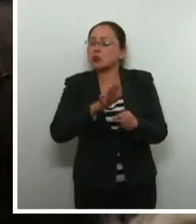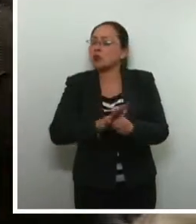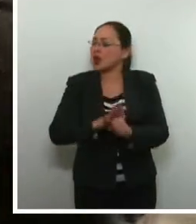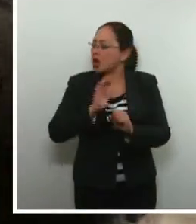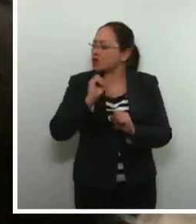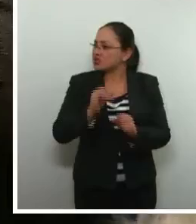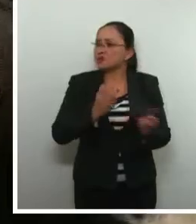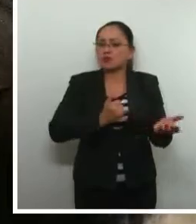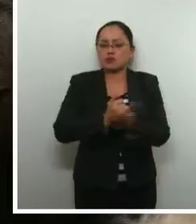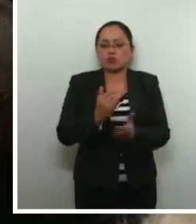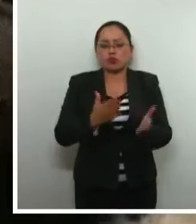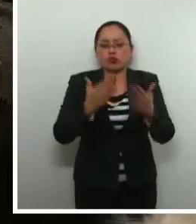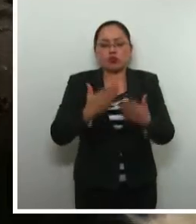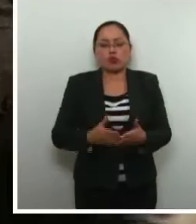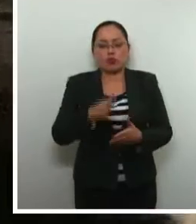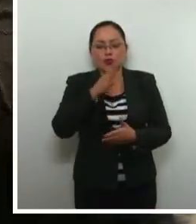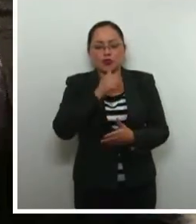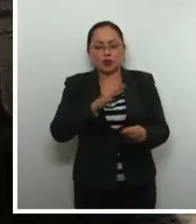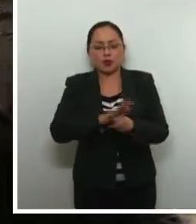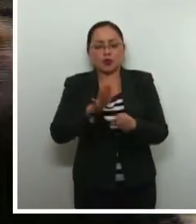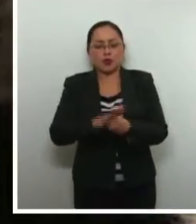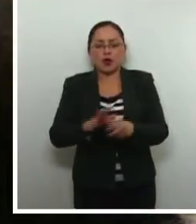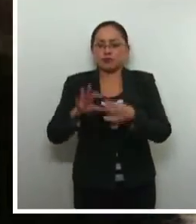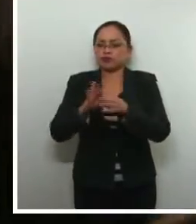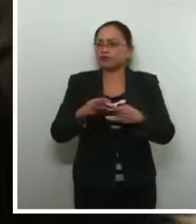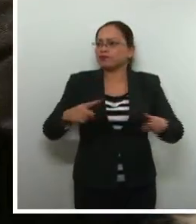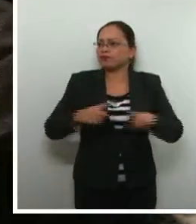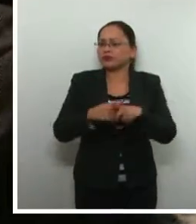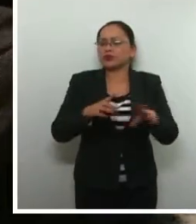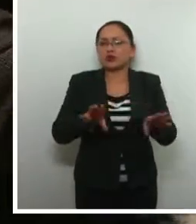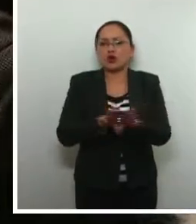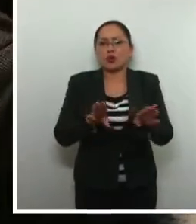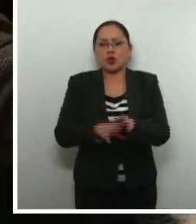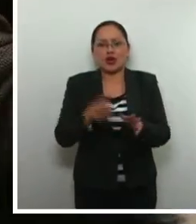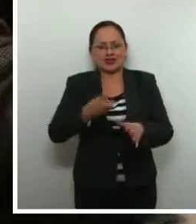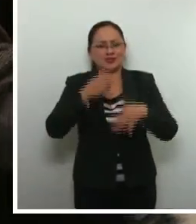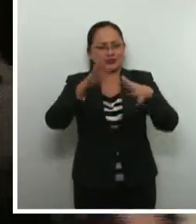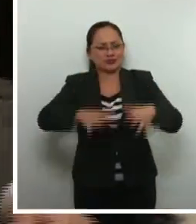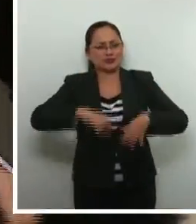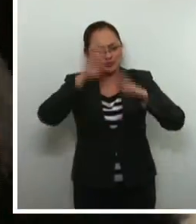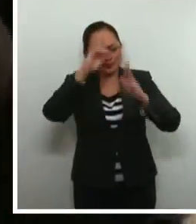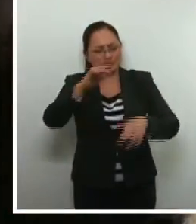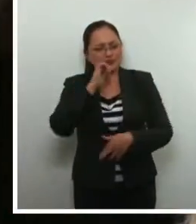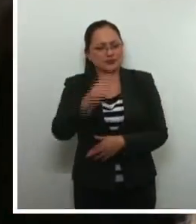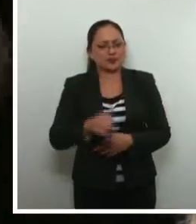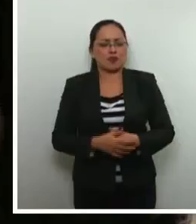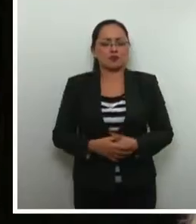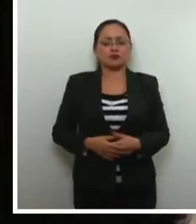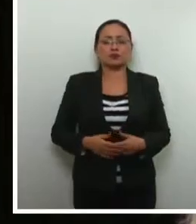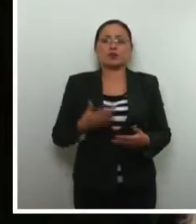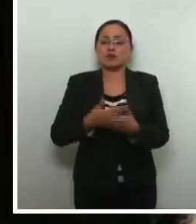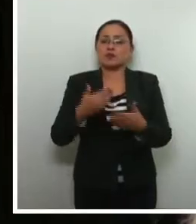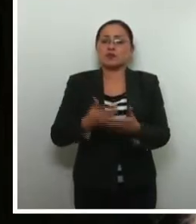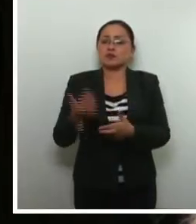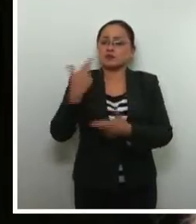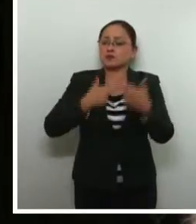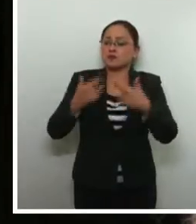cruzando dos métodos de mayoría agravada. Esto es antiparlamentario. Entonces, volvamos a un